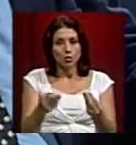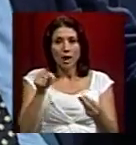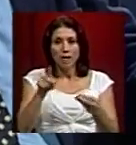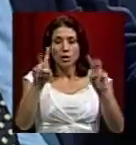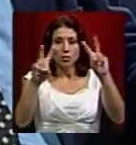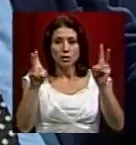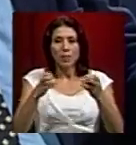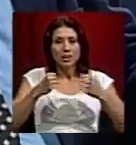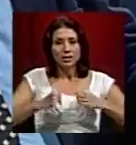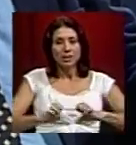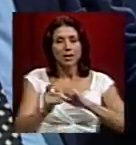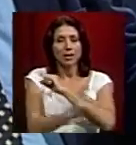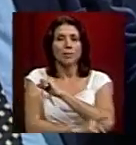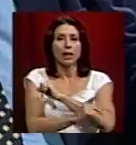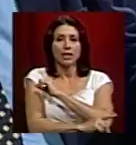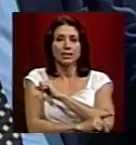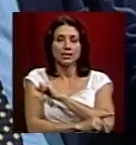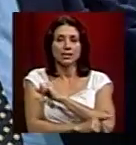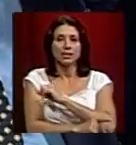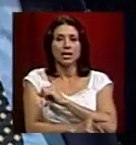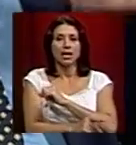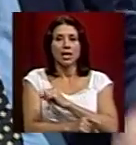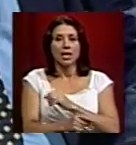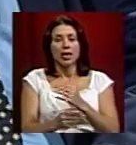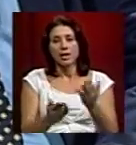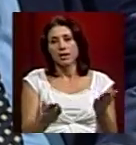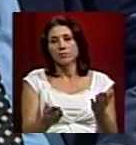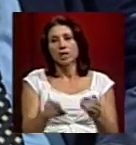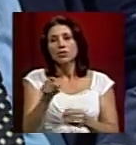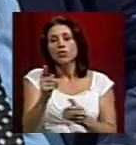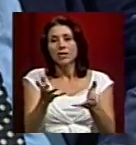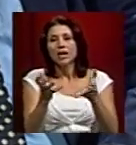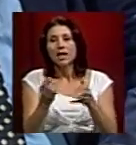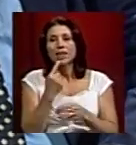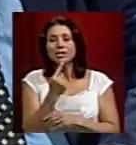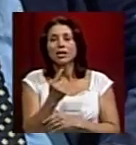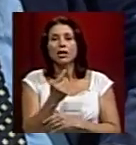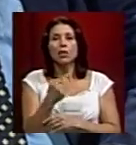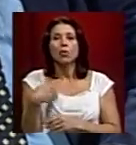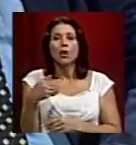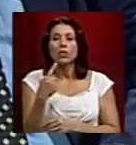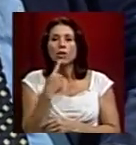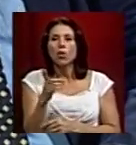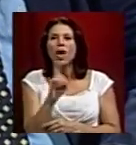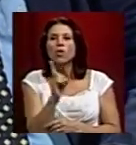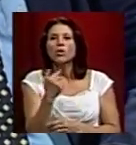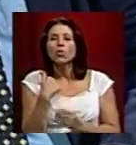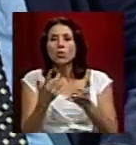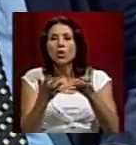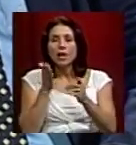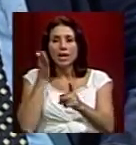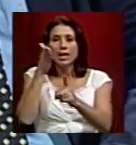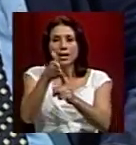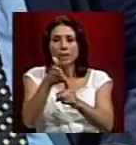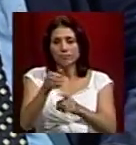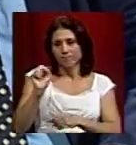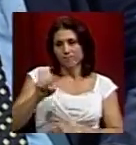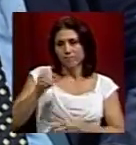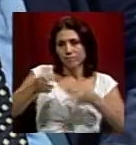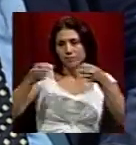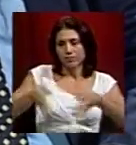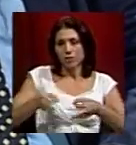estrategia de país, un poco lo que tú querías decir, de hacia dónde uno quiere ir. No, definitivamente Costa Rica en el